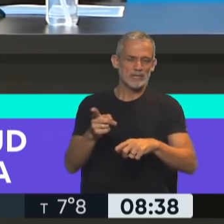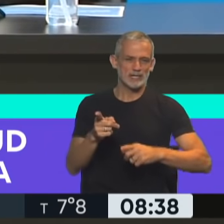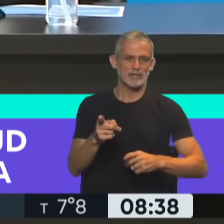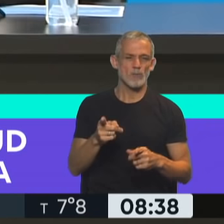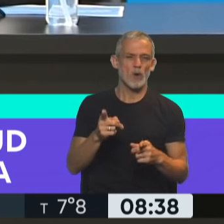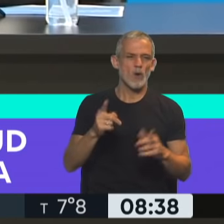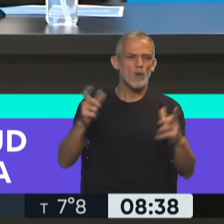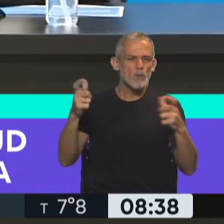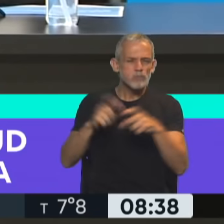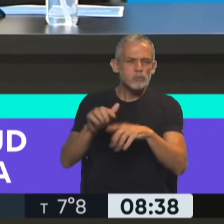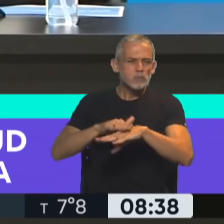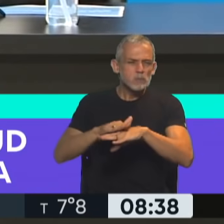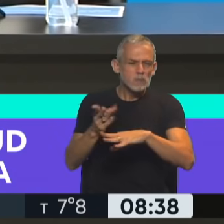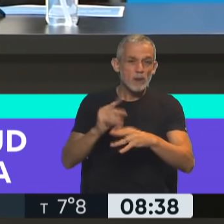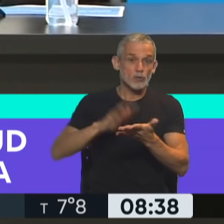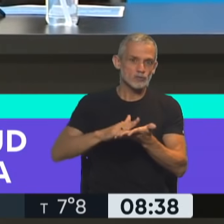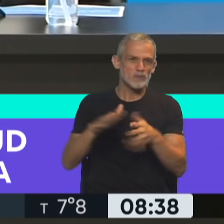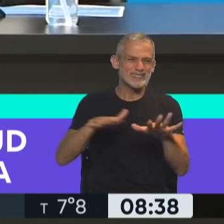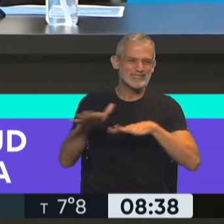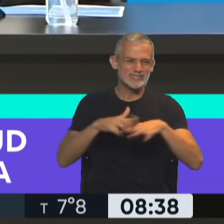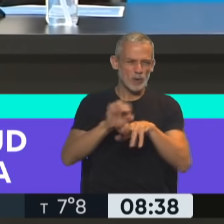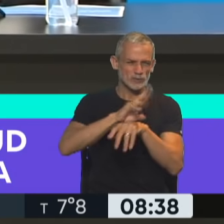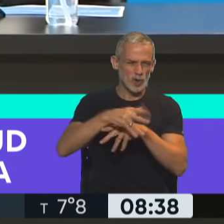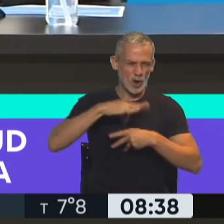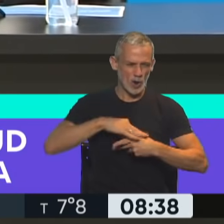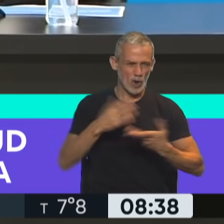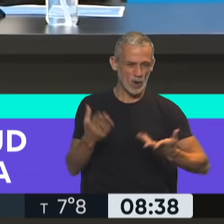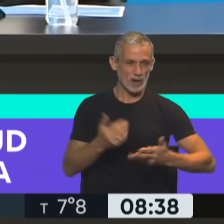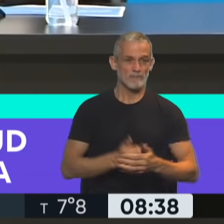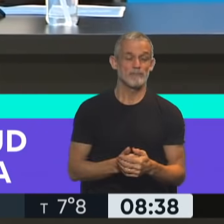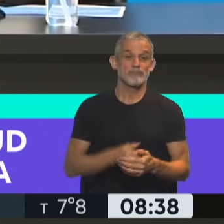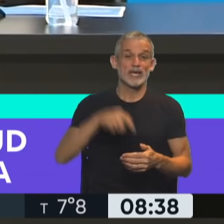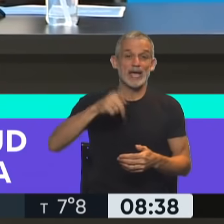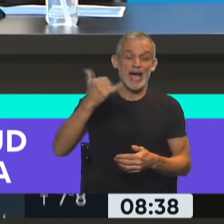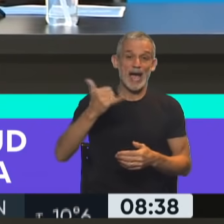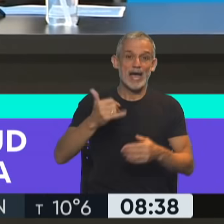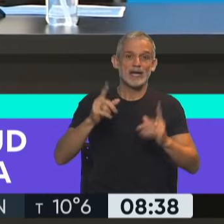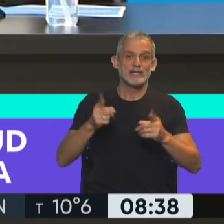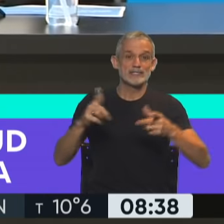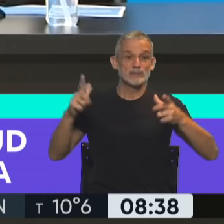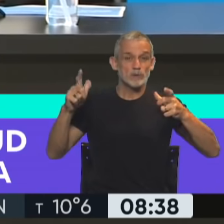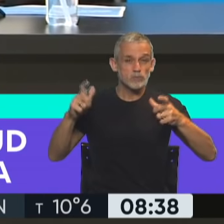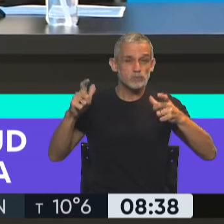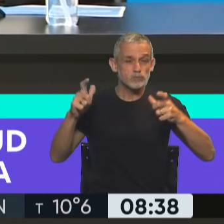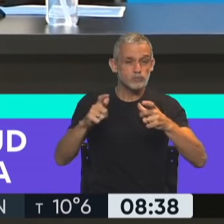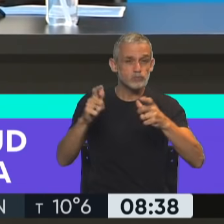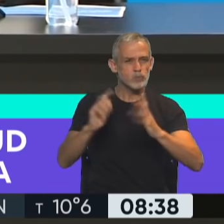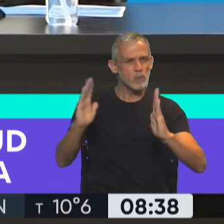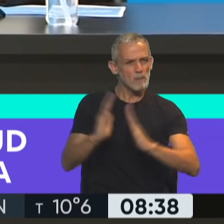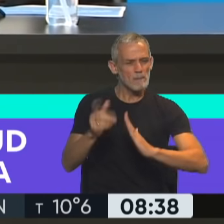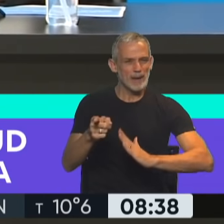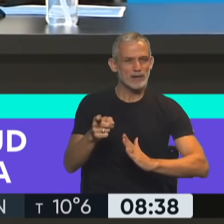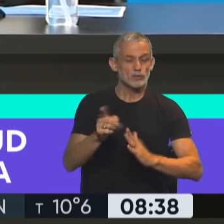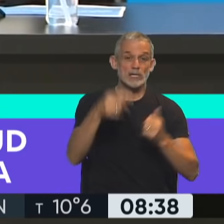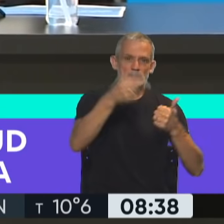muy bajo en relación a la situación epidemiológica. Tenemos un descenso sostenido también en todas